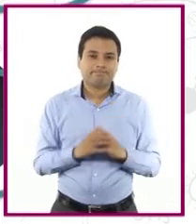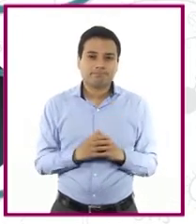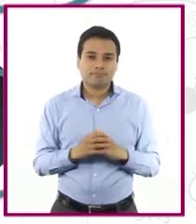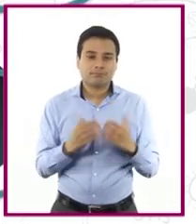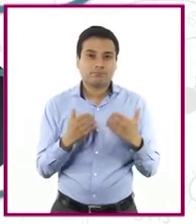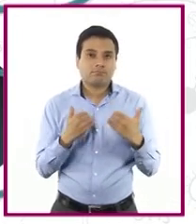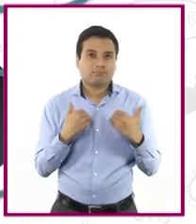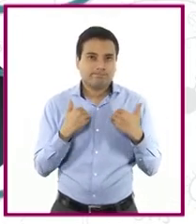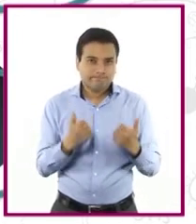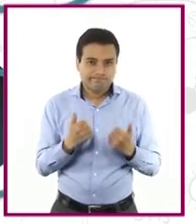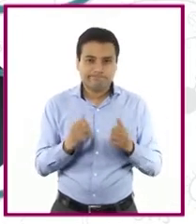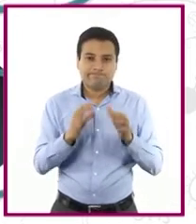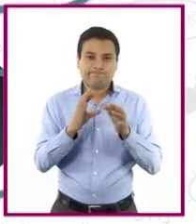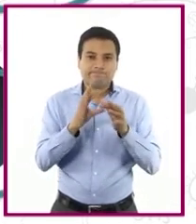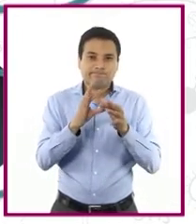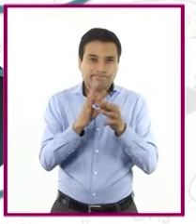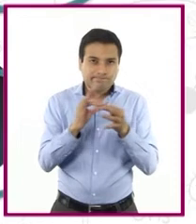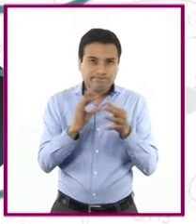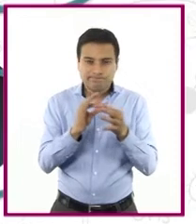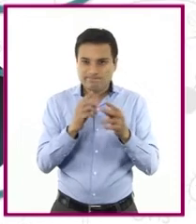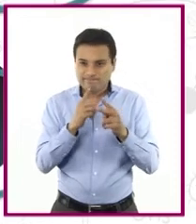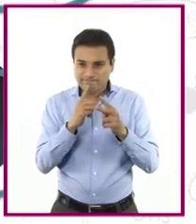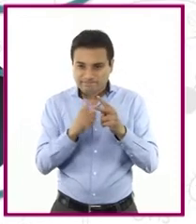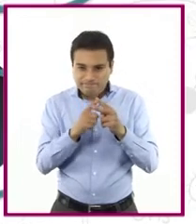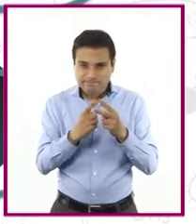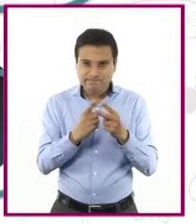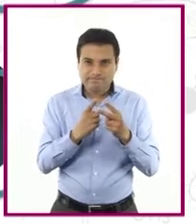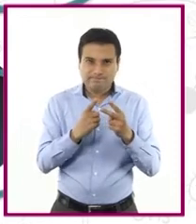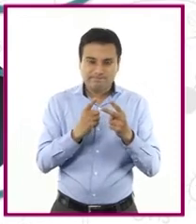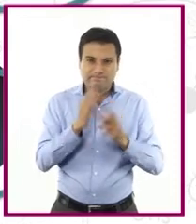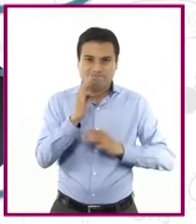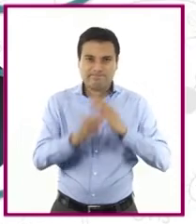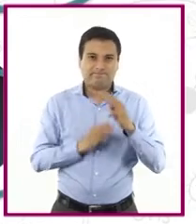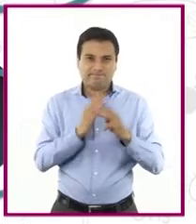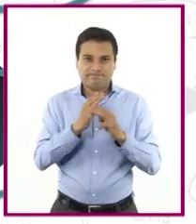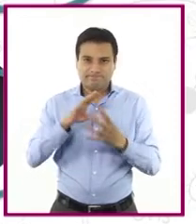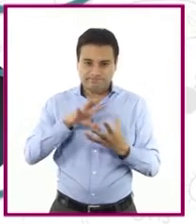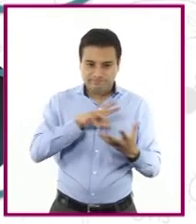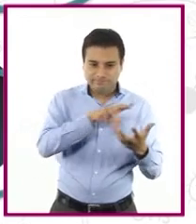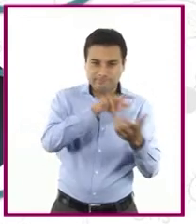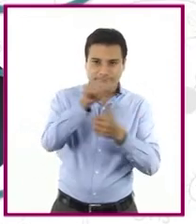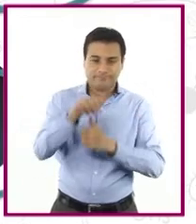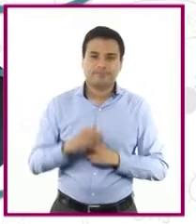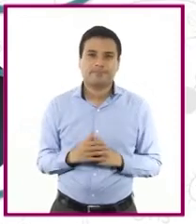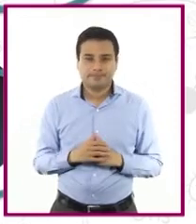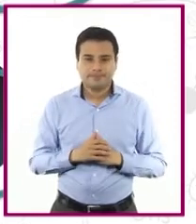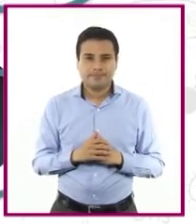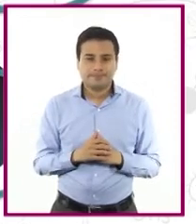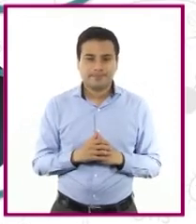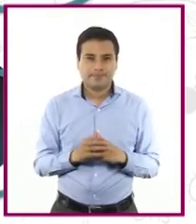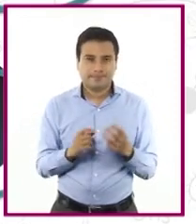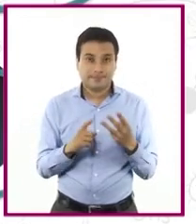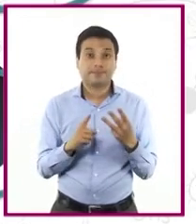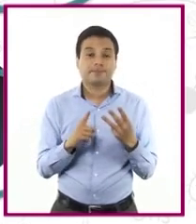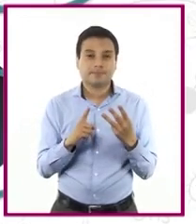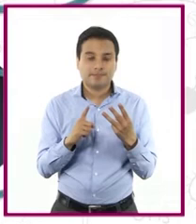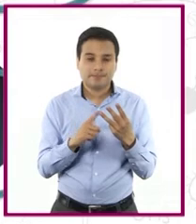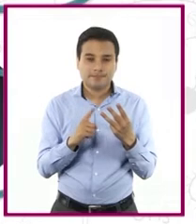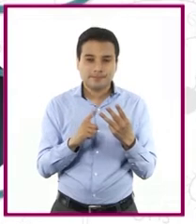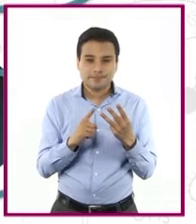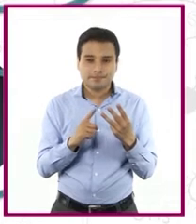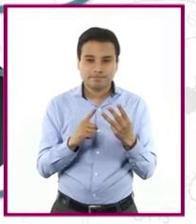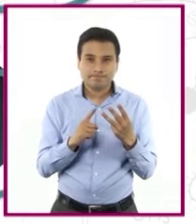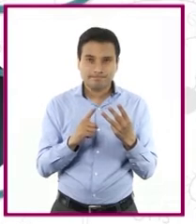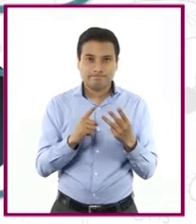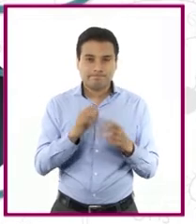Comprender, explicar matemáticamente el movimiento de la Tierra. C. Nos permite